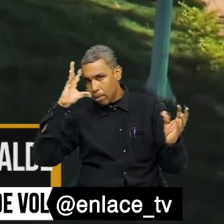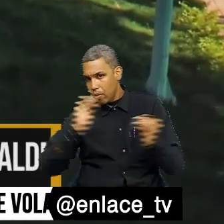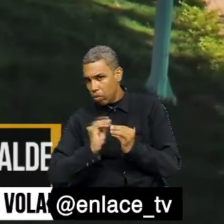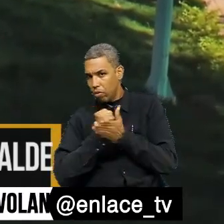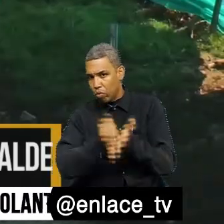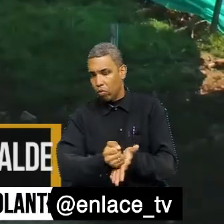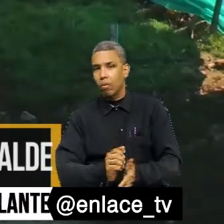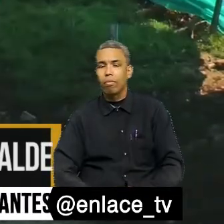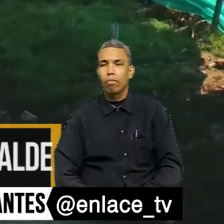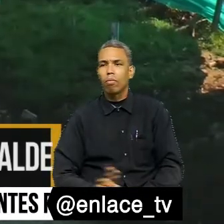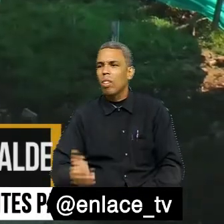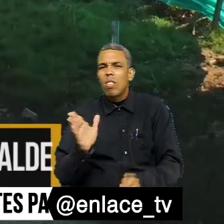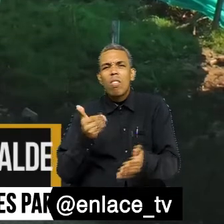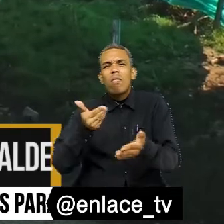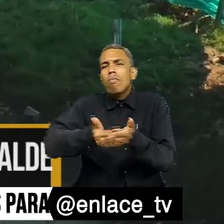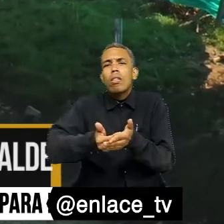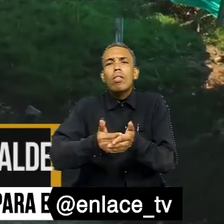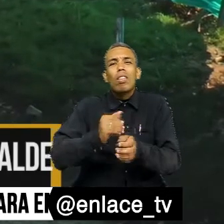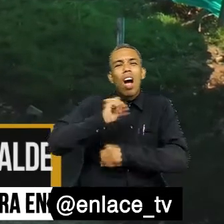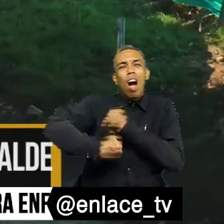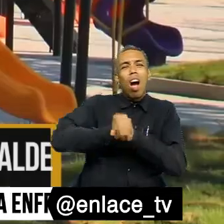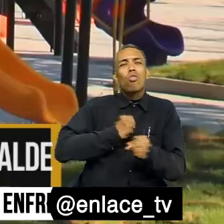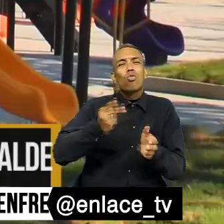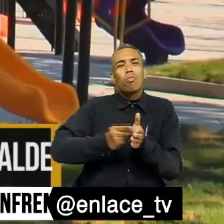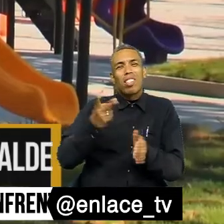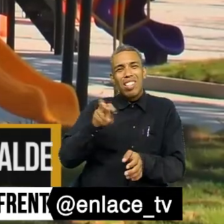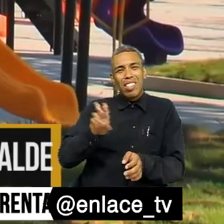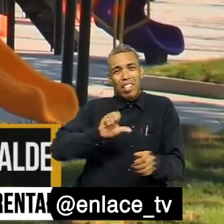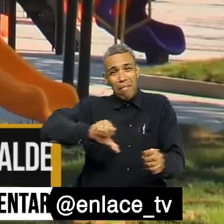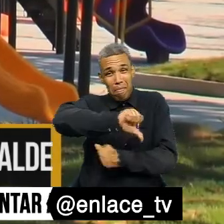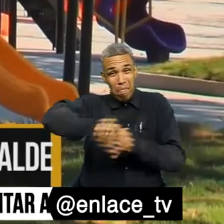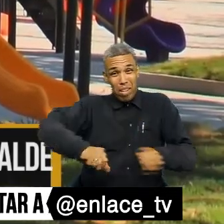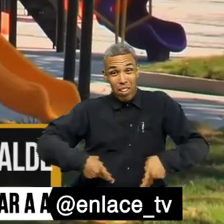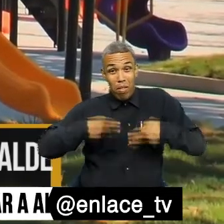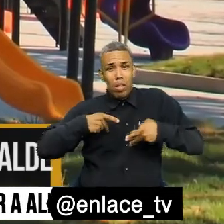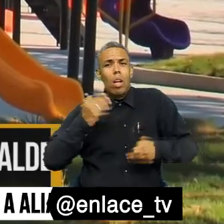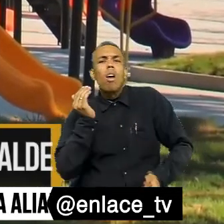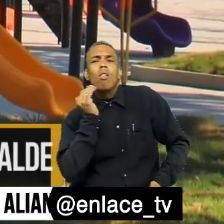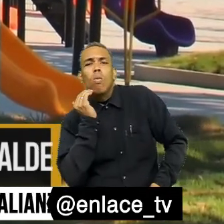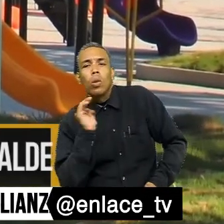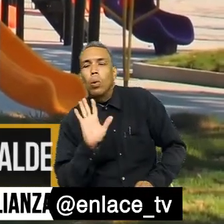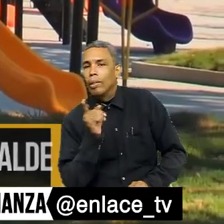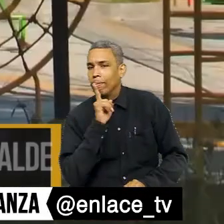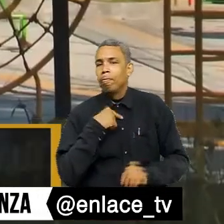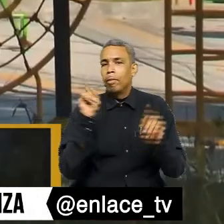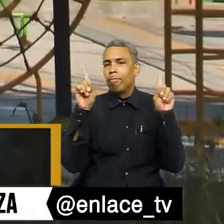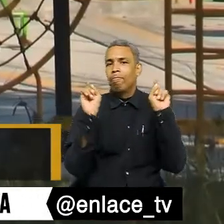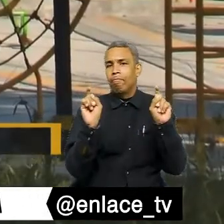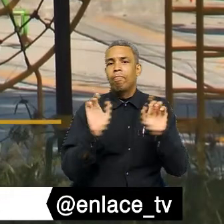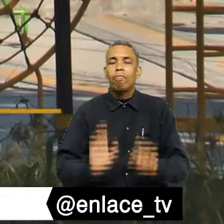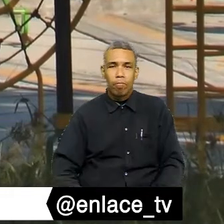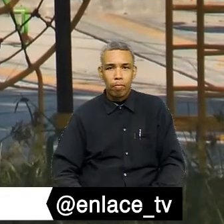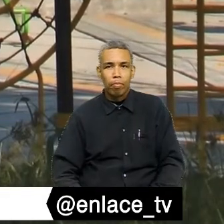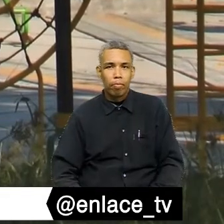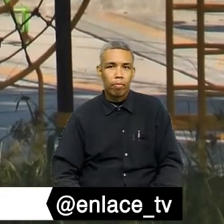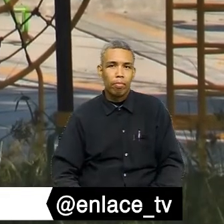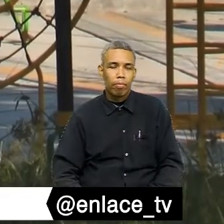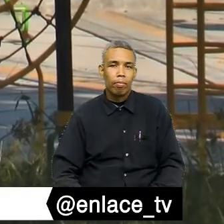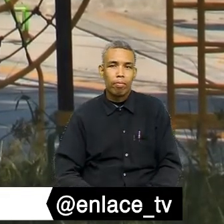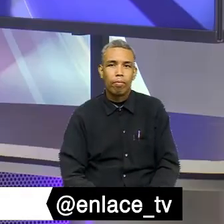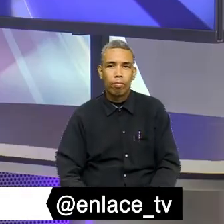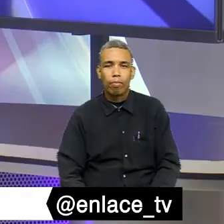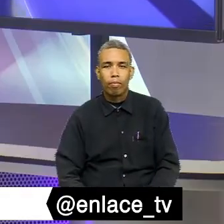obra que realiza la Secretaría de Infraestructura, teniendo en cuenta que estas se podrían atrasar por la época de lluvias que se avecinan en esta zona del